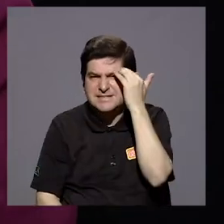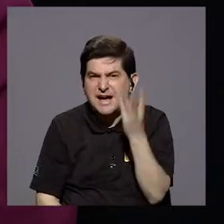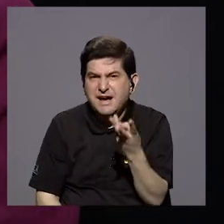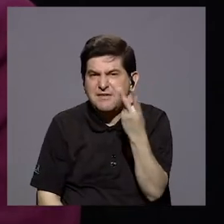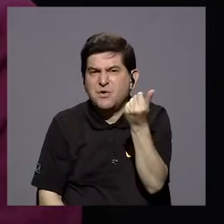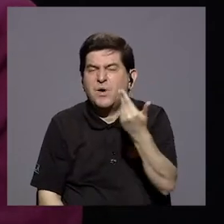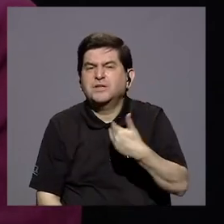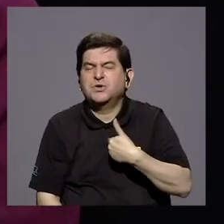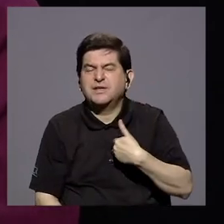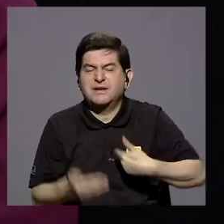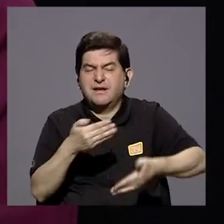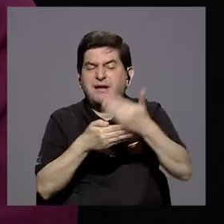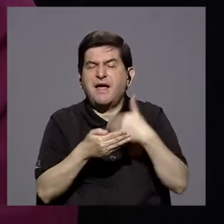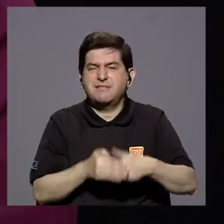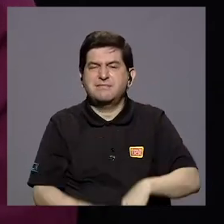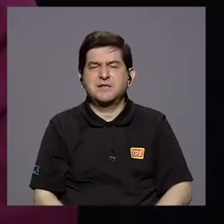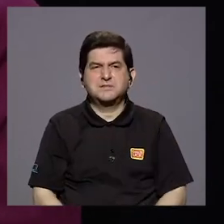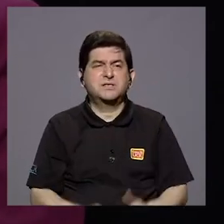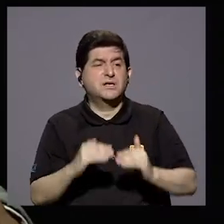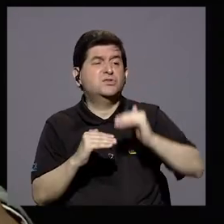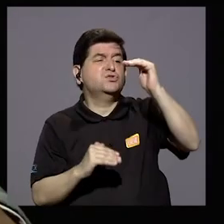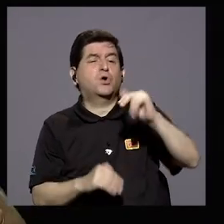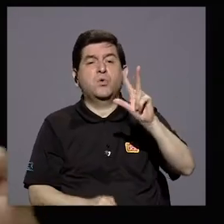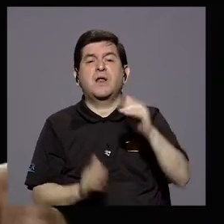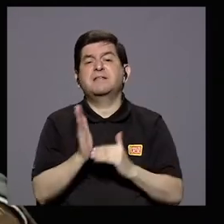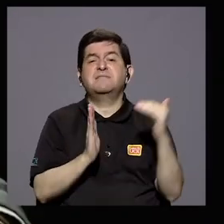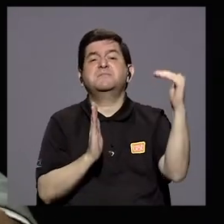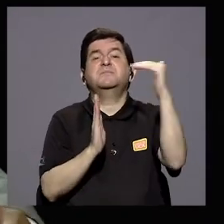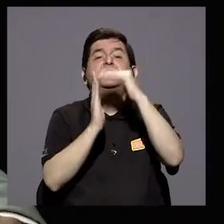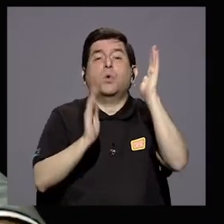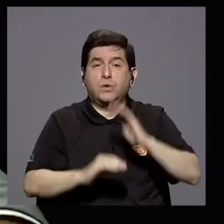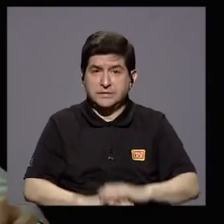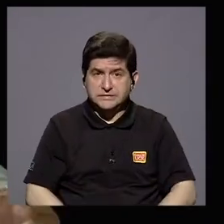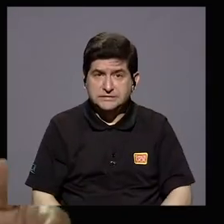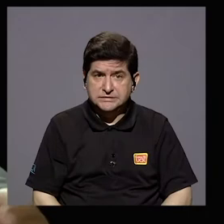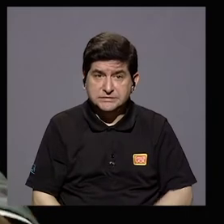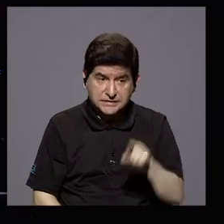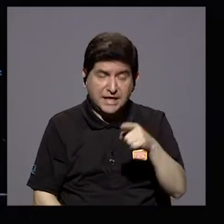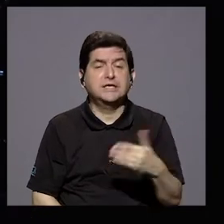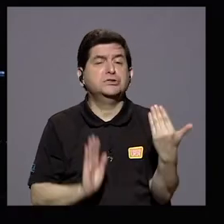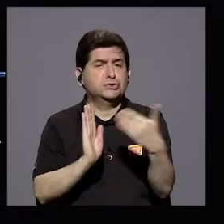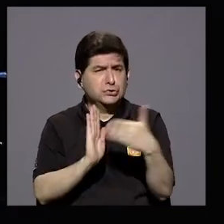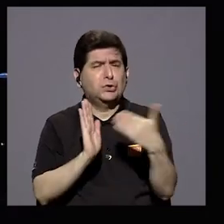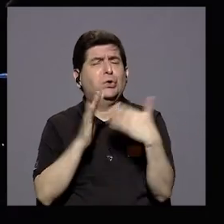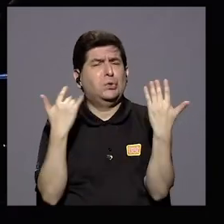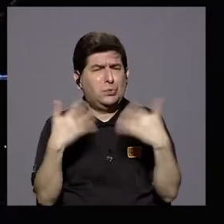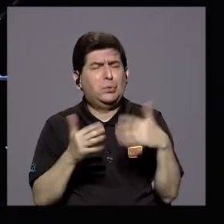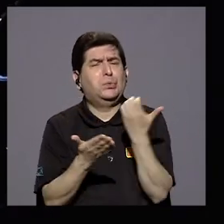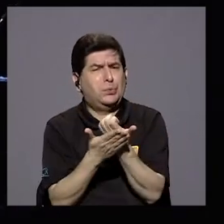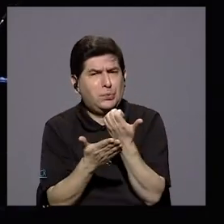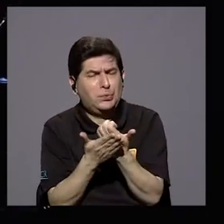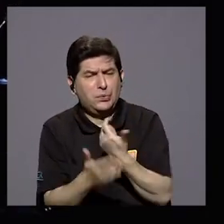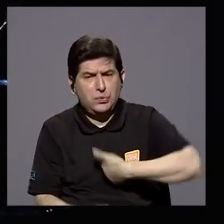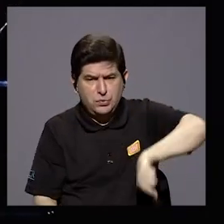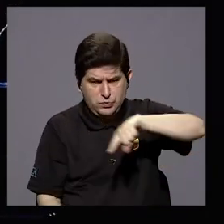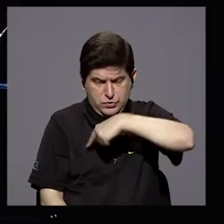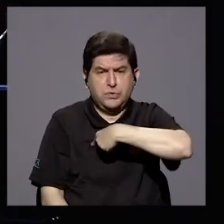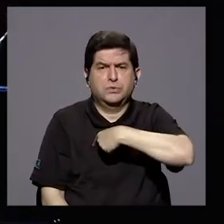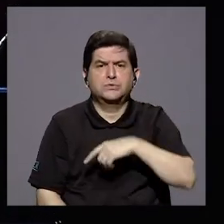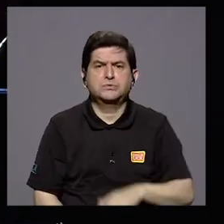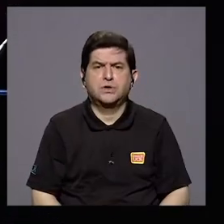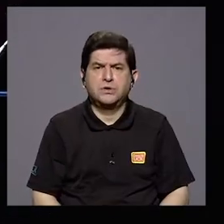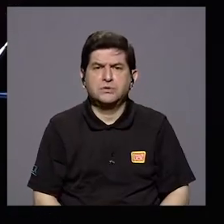cuánto teníamos nosotros? 3 millones y algo de turismo. Lo sé. Entonces, nos golpea la parte económica. Nosotros hemos